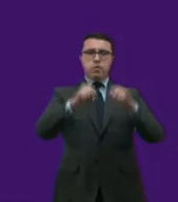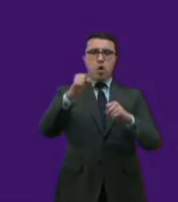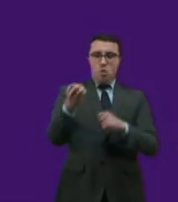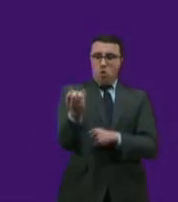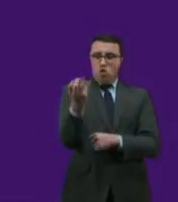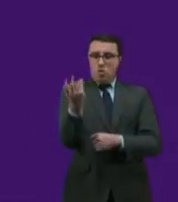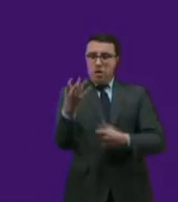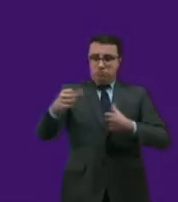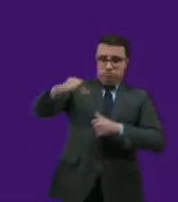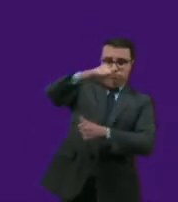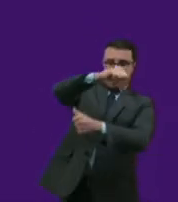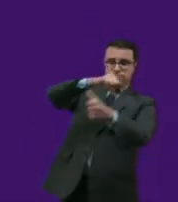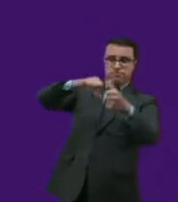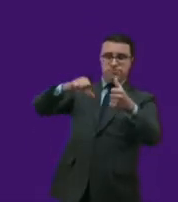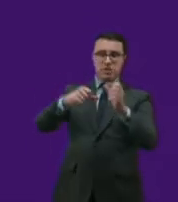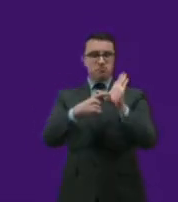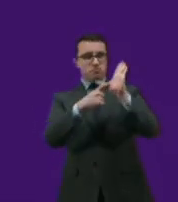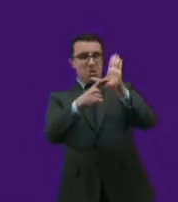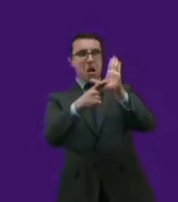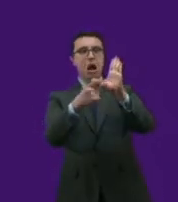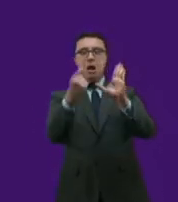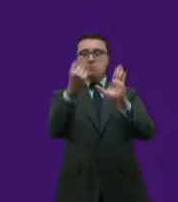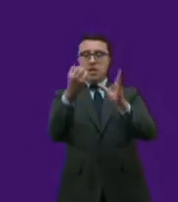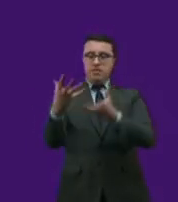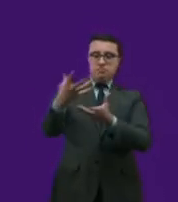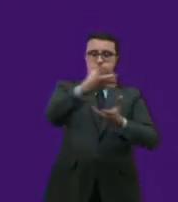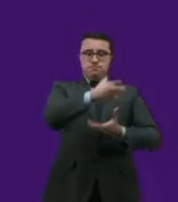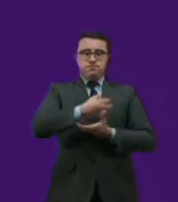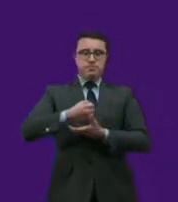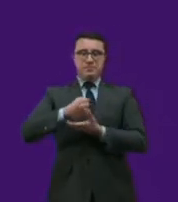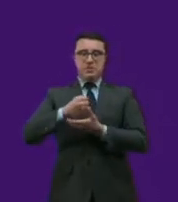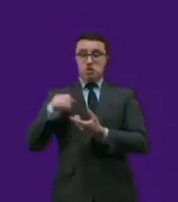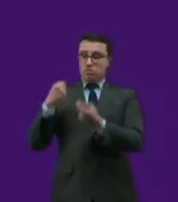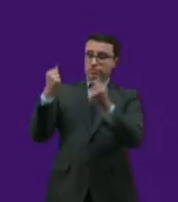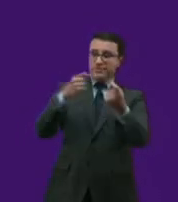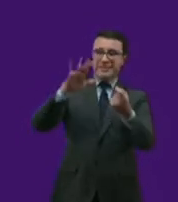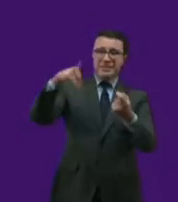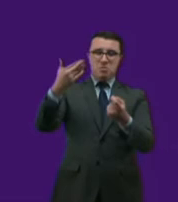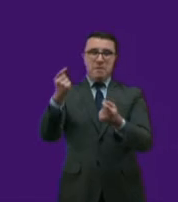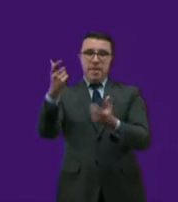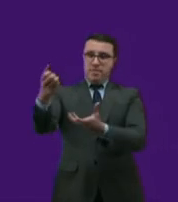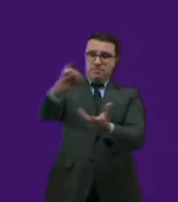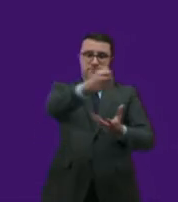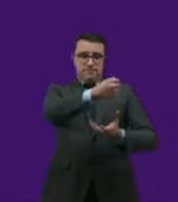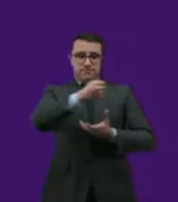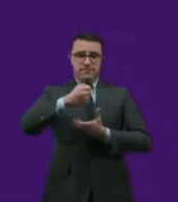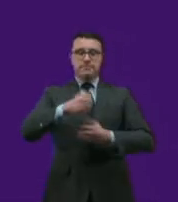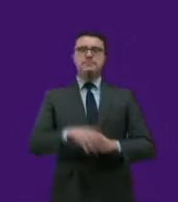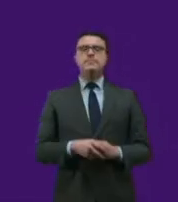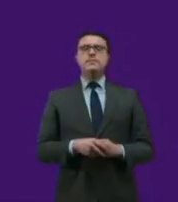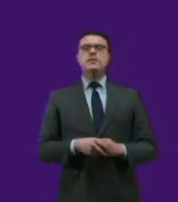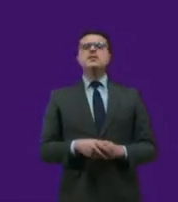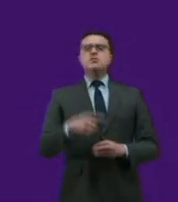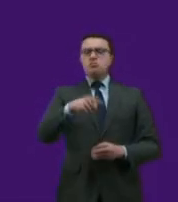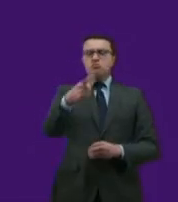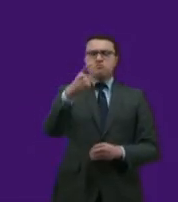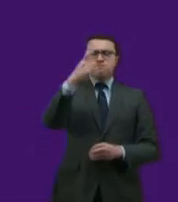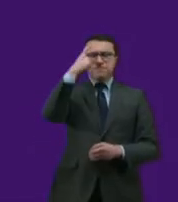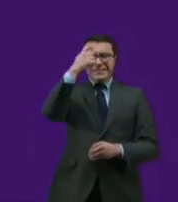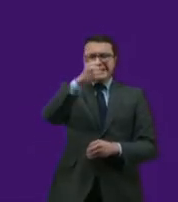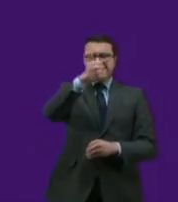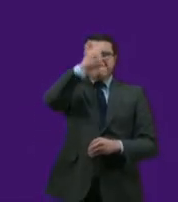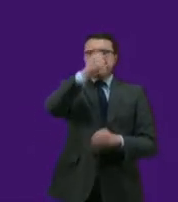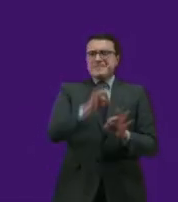sea una buena propuesta rentable. Pero aparte de esto, ¿tú qué consideras que puede ser un criterio fundamental para que un